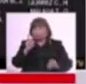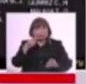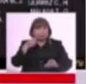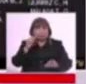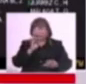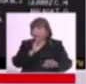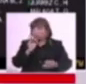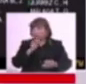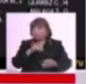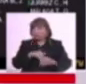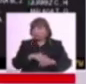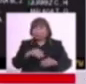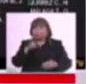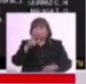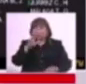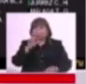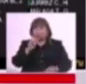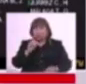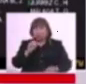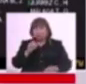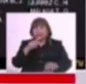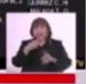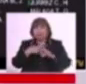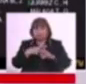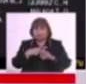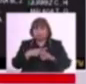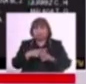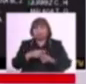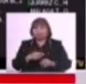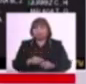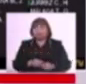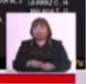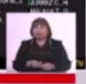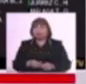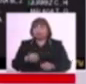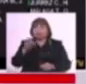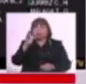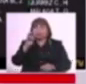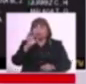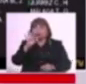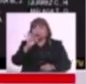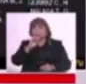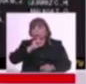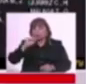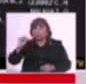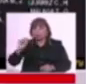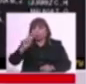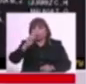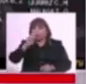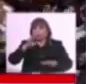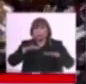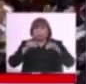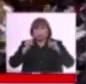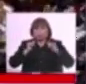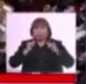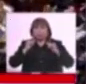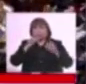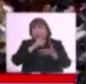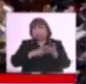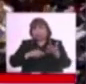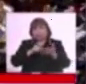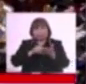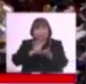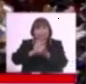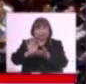este Parlamento. En la parte judicial, ordinaria, ¿qué es lo que se le viene a este parlamentario Freddy Díaz, señora Sacieta?